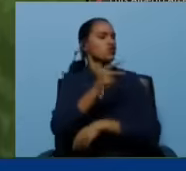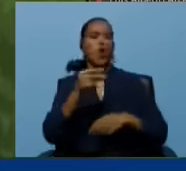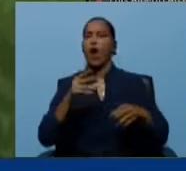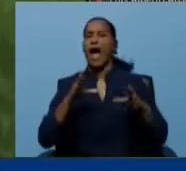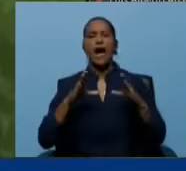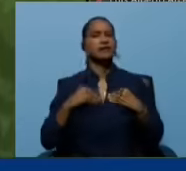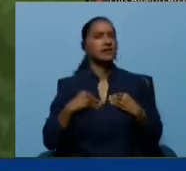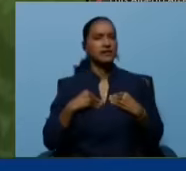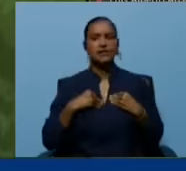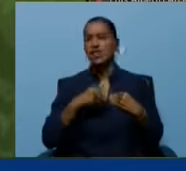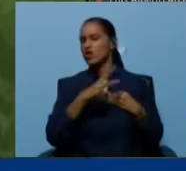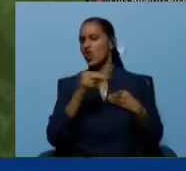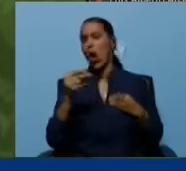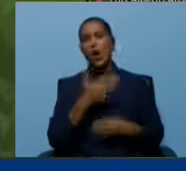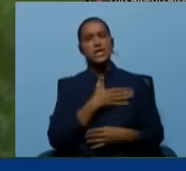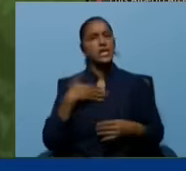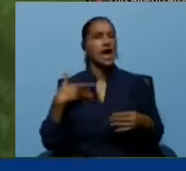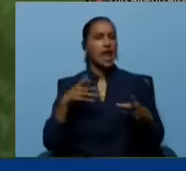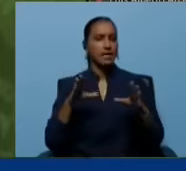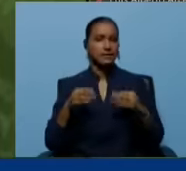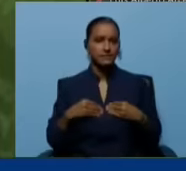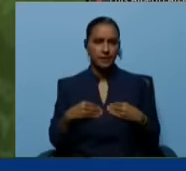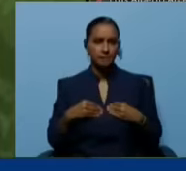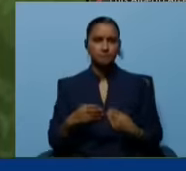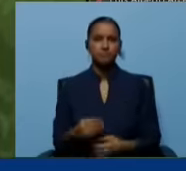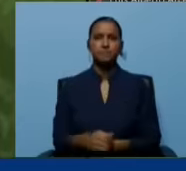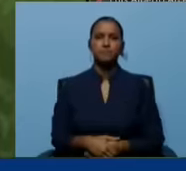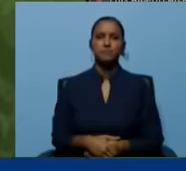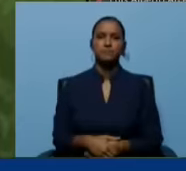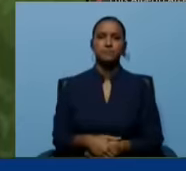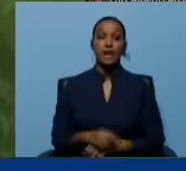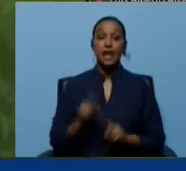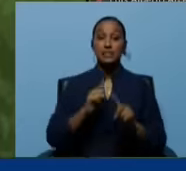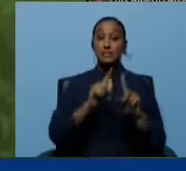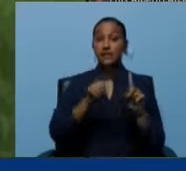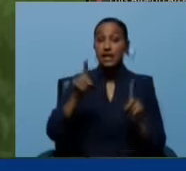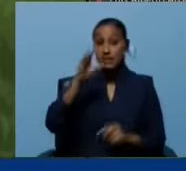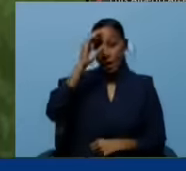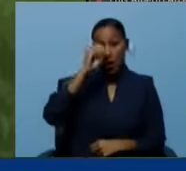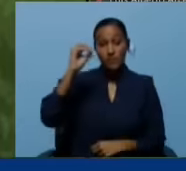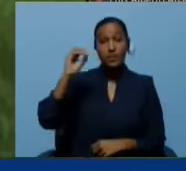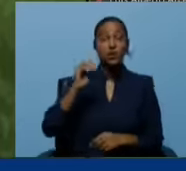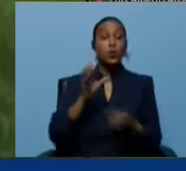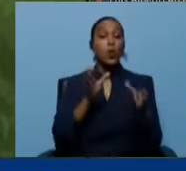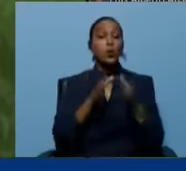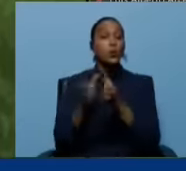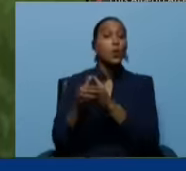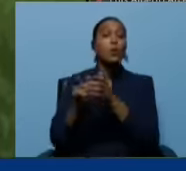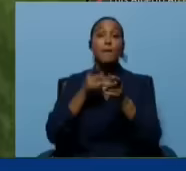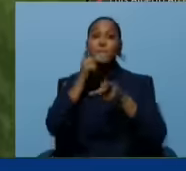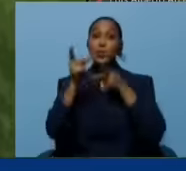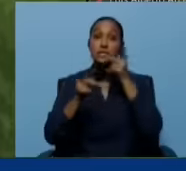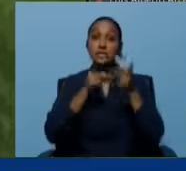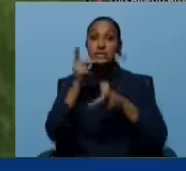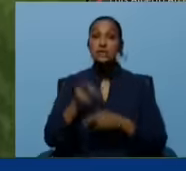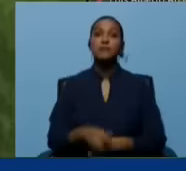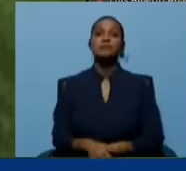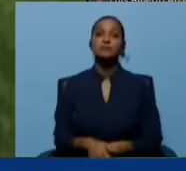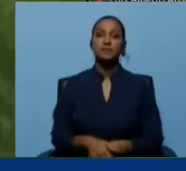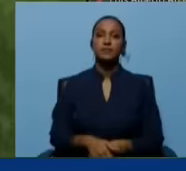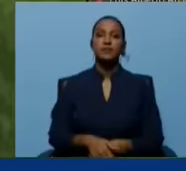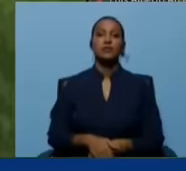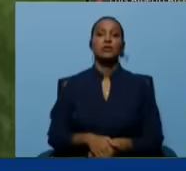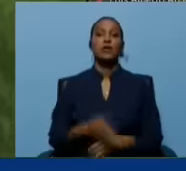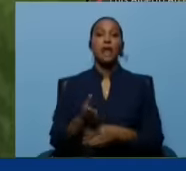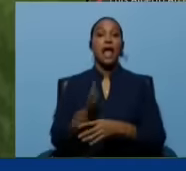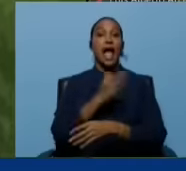no la beneficie. Las desafiantes posturas asumidas por esos grupos políticos, advirtiendo que no reconocerían